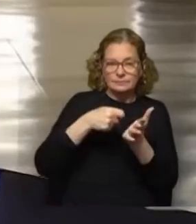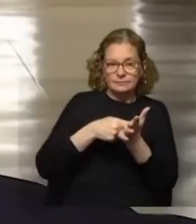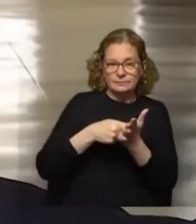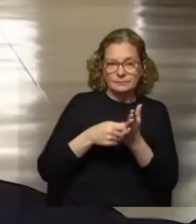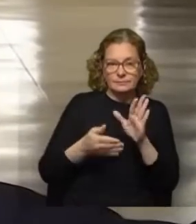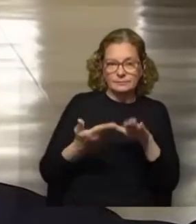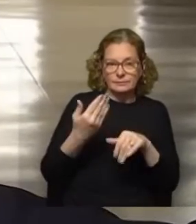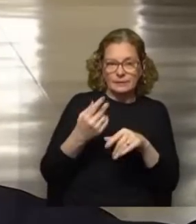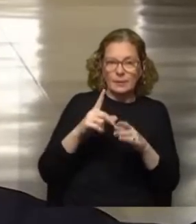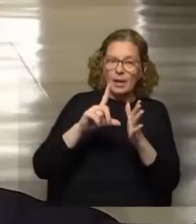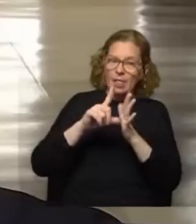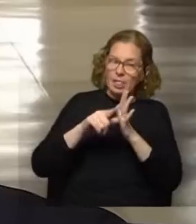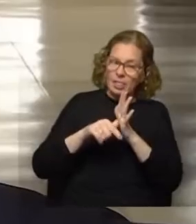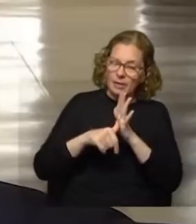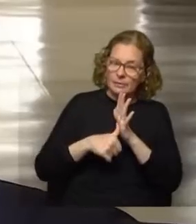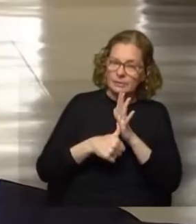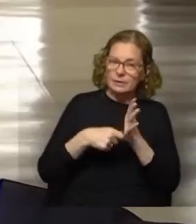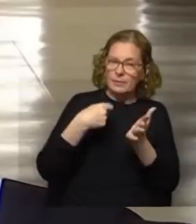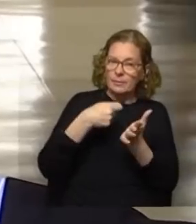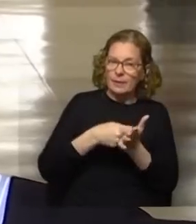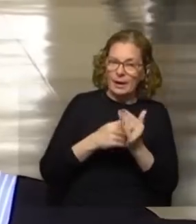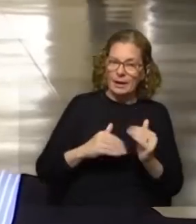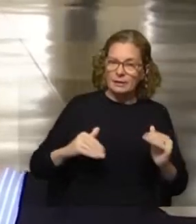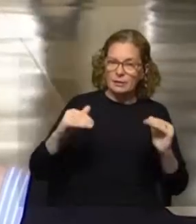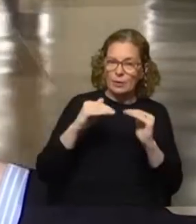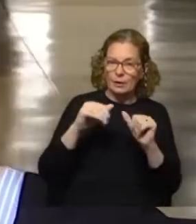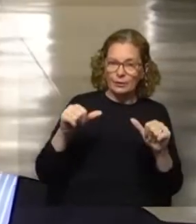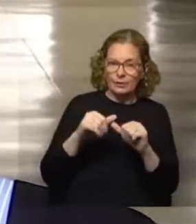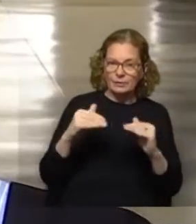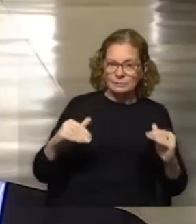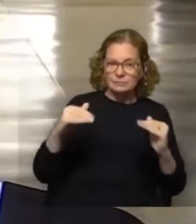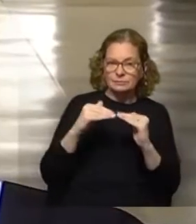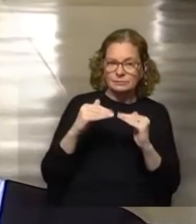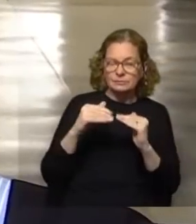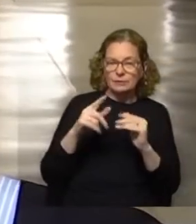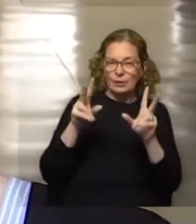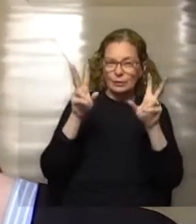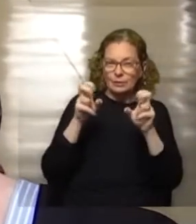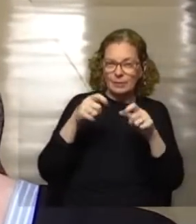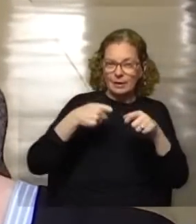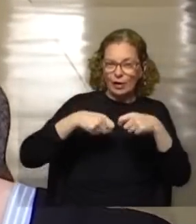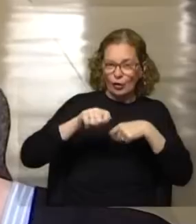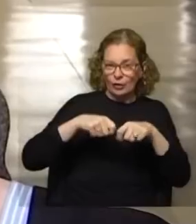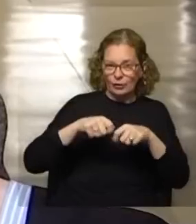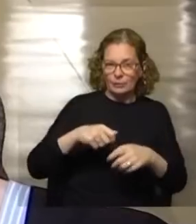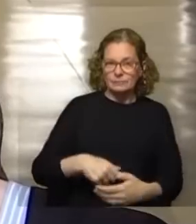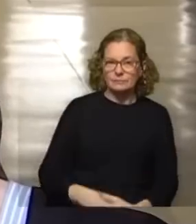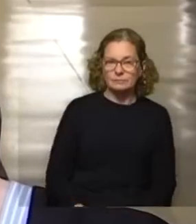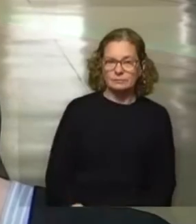poco más nos va a demorar más en pagar Igual cuando se hace lo mismo es va a ser un tema de negociación